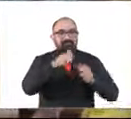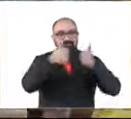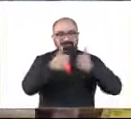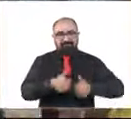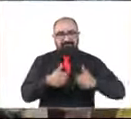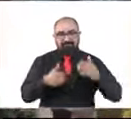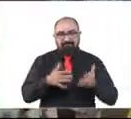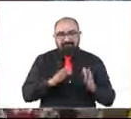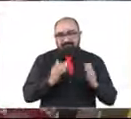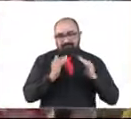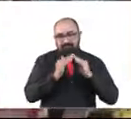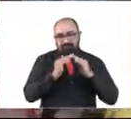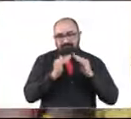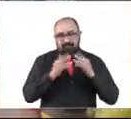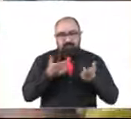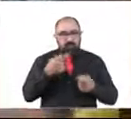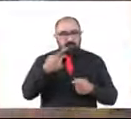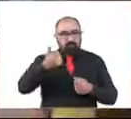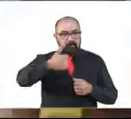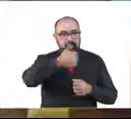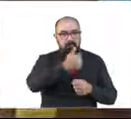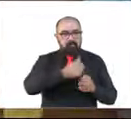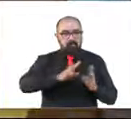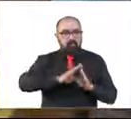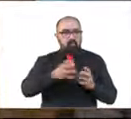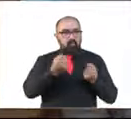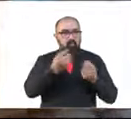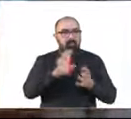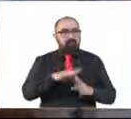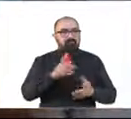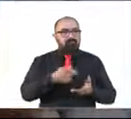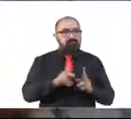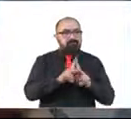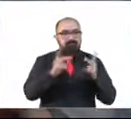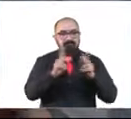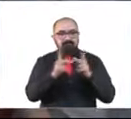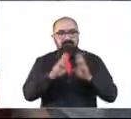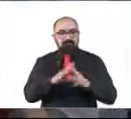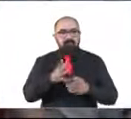los colegas aquí, periodistas, como muchos otros profesionales,